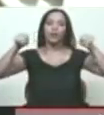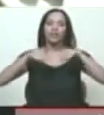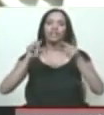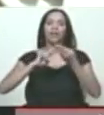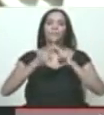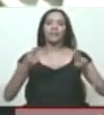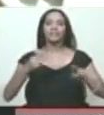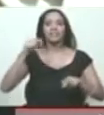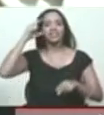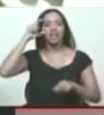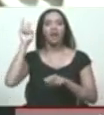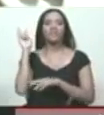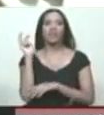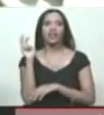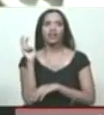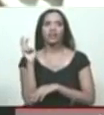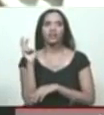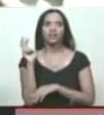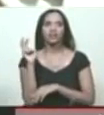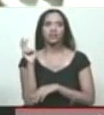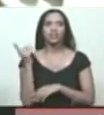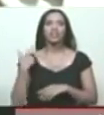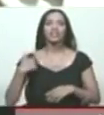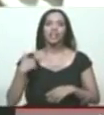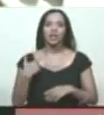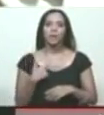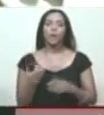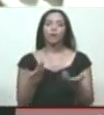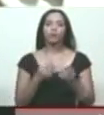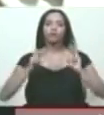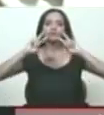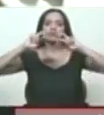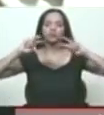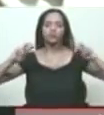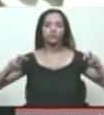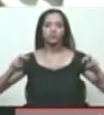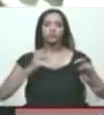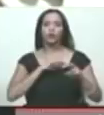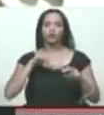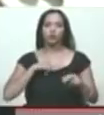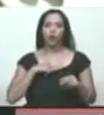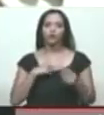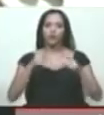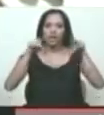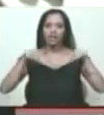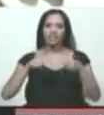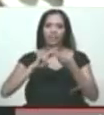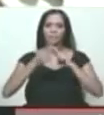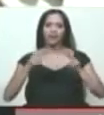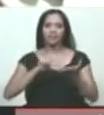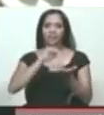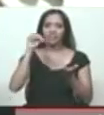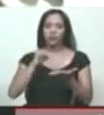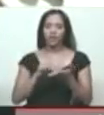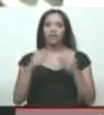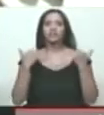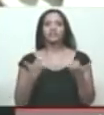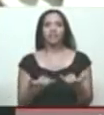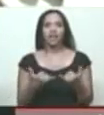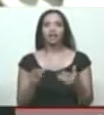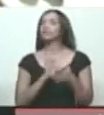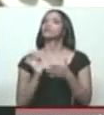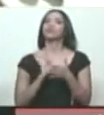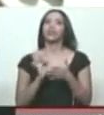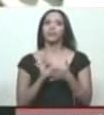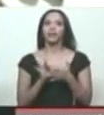el día viernes tenemos un chequeo nosotros de las cuadrillas de paz a nivel nacional ya en